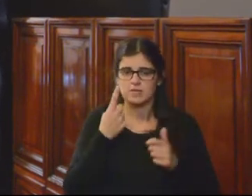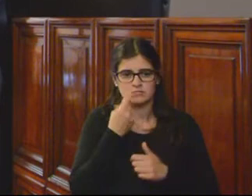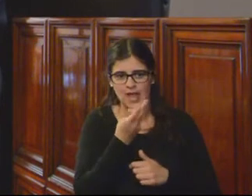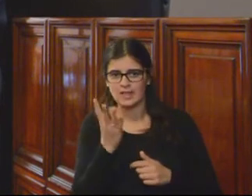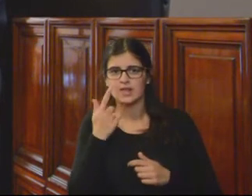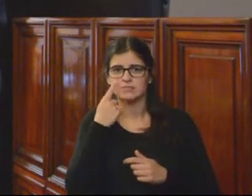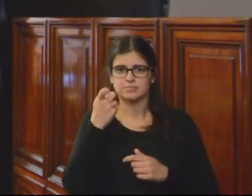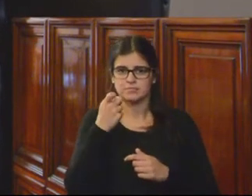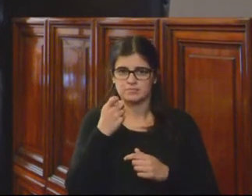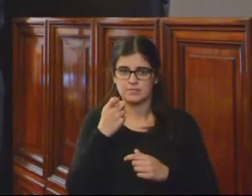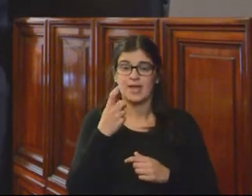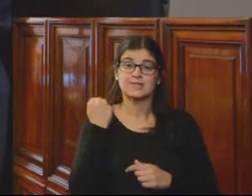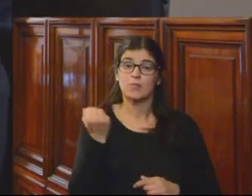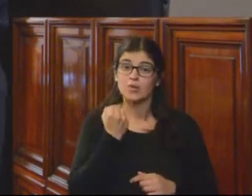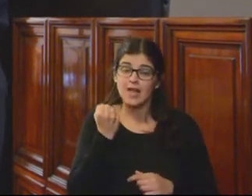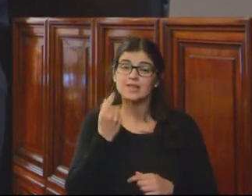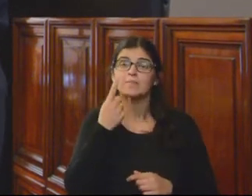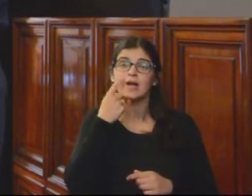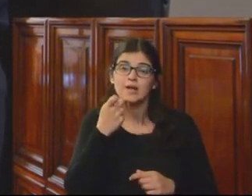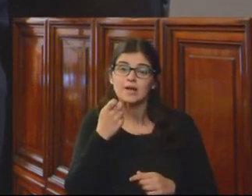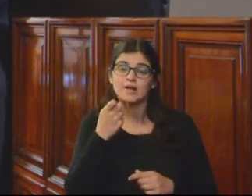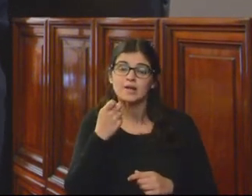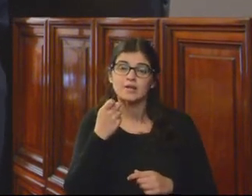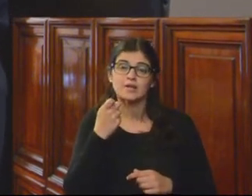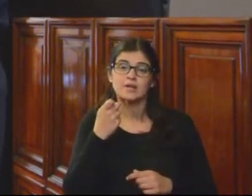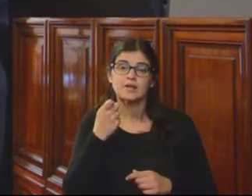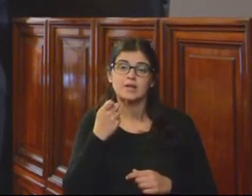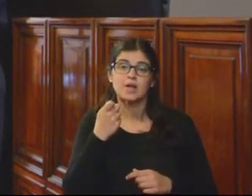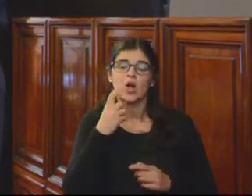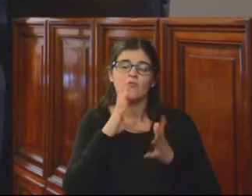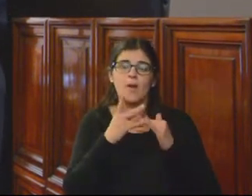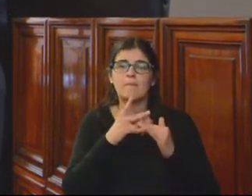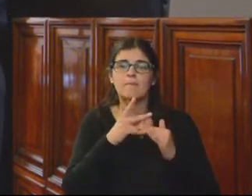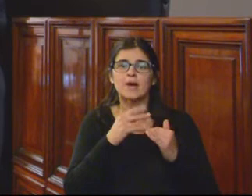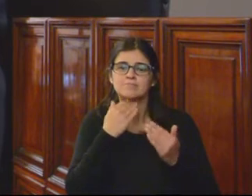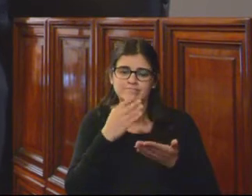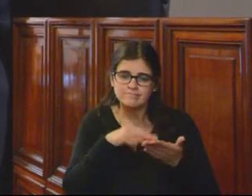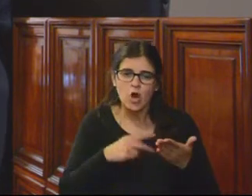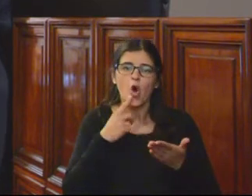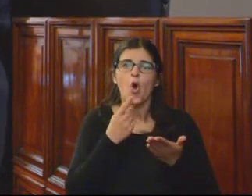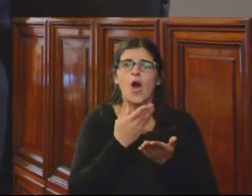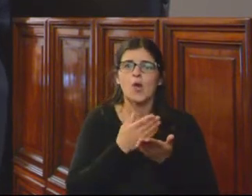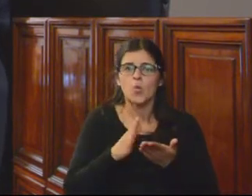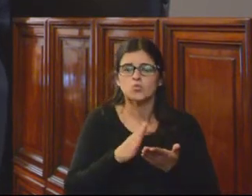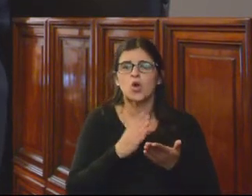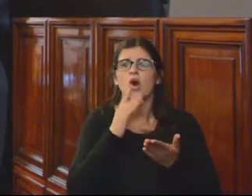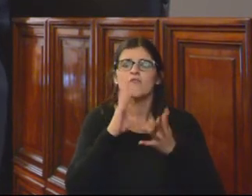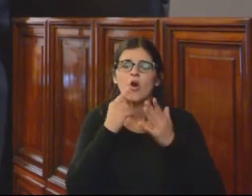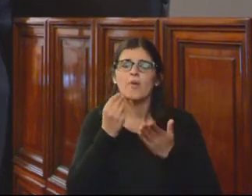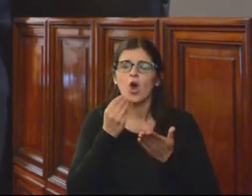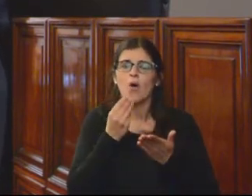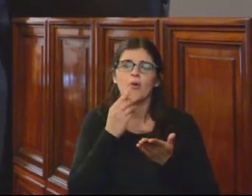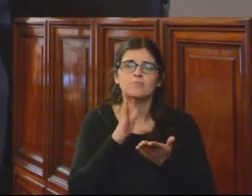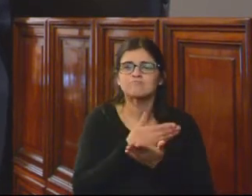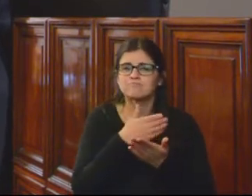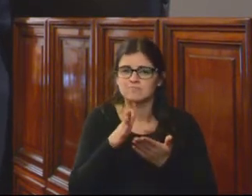importante para luchar contra o el analfabetismo o la exclusión o la marginación y para